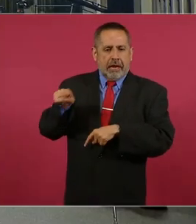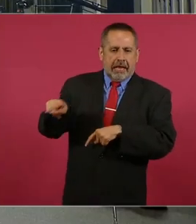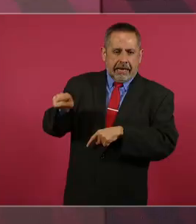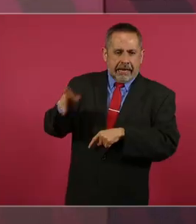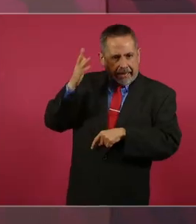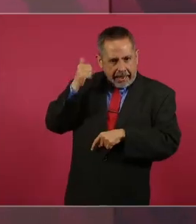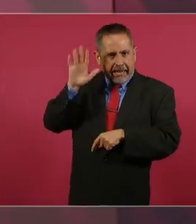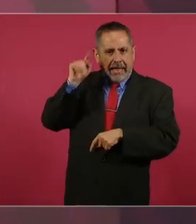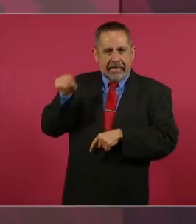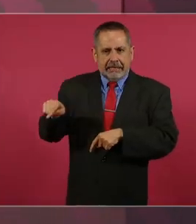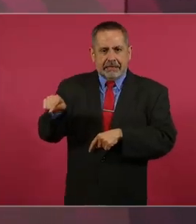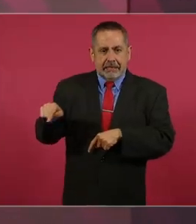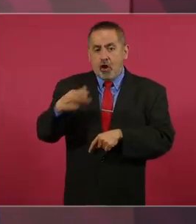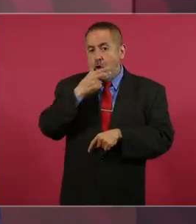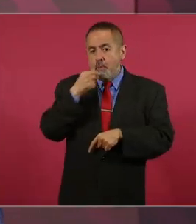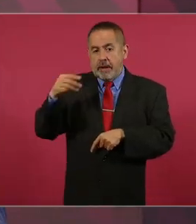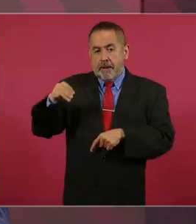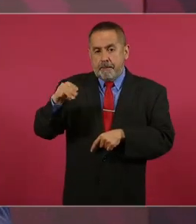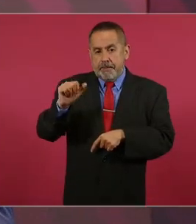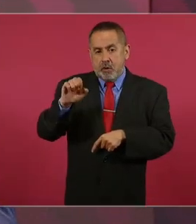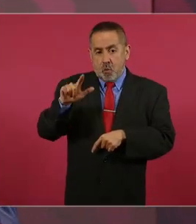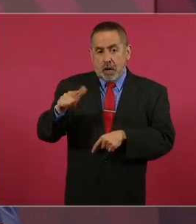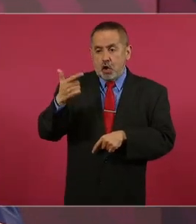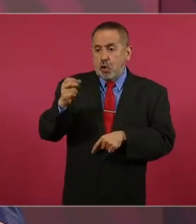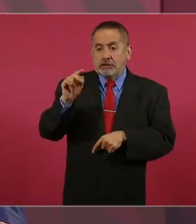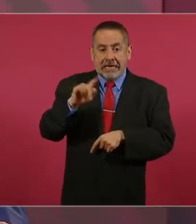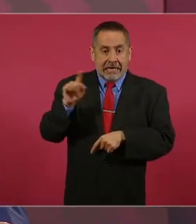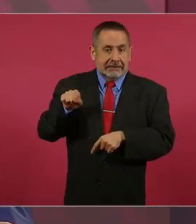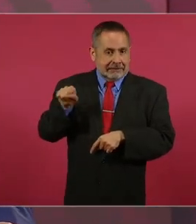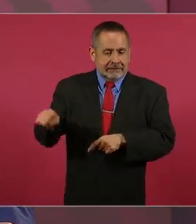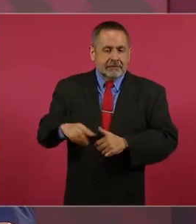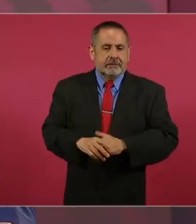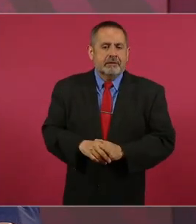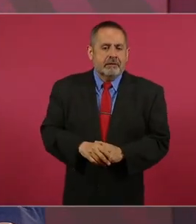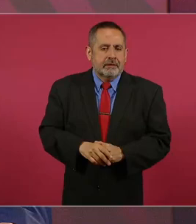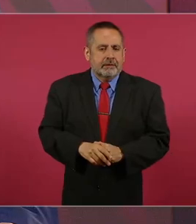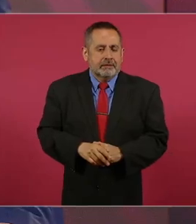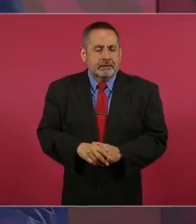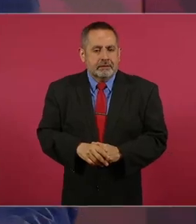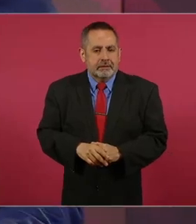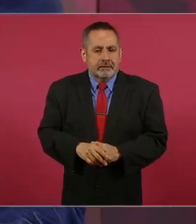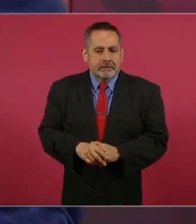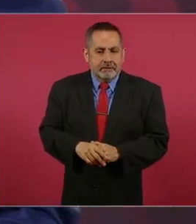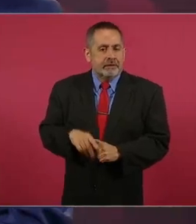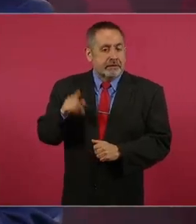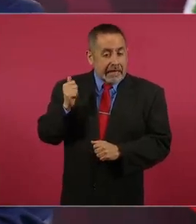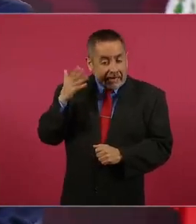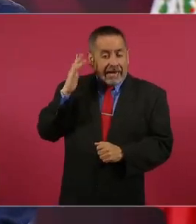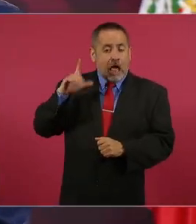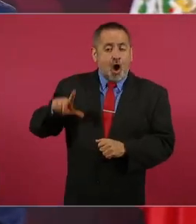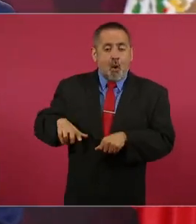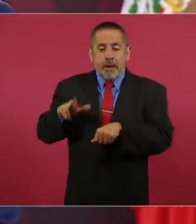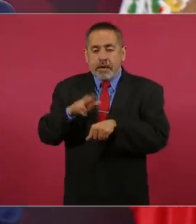del Palacio Nacional, Manuel González, y ya desde entonces, desde que era